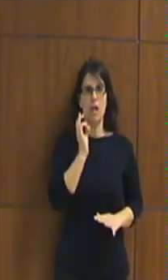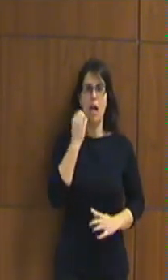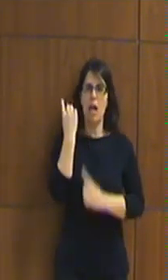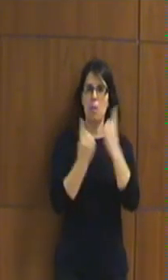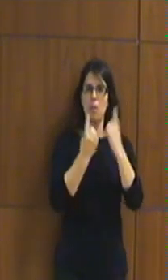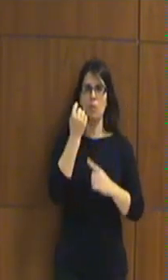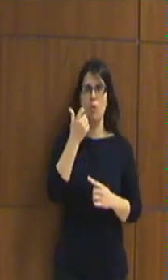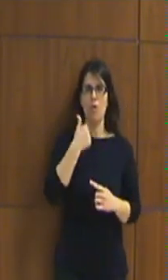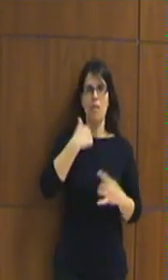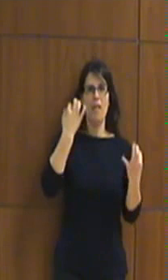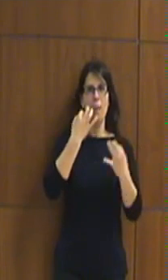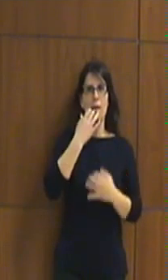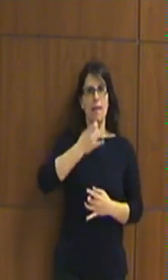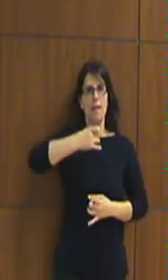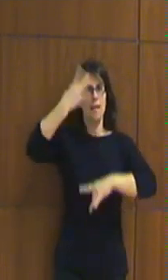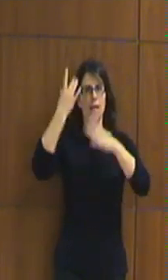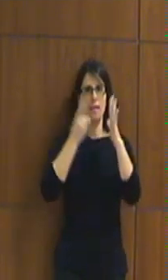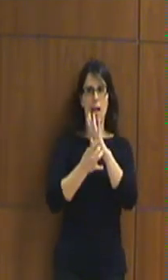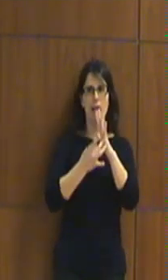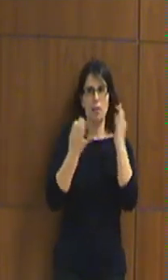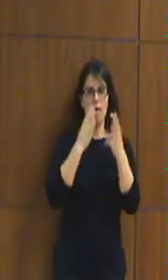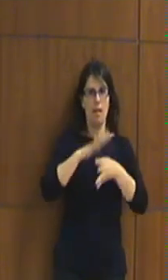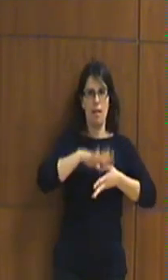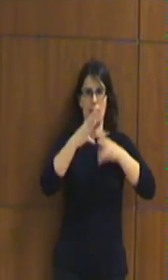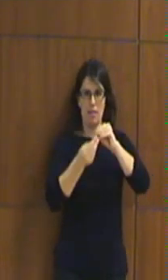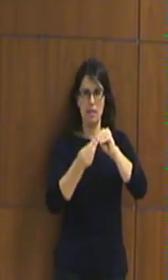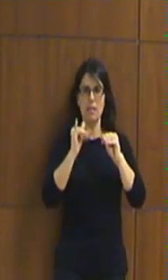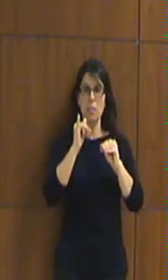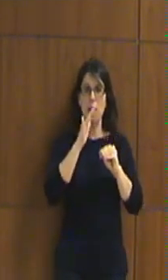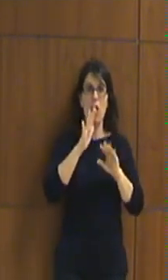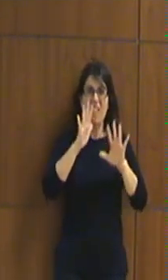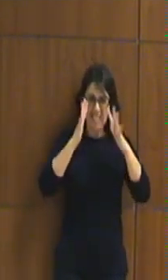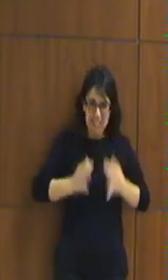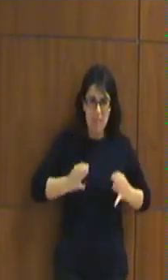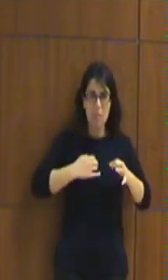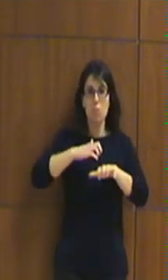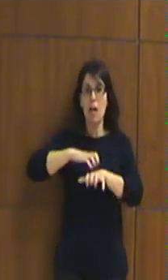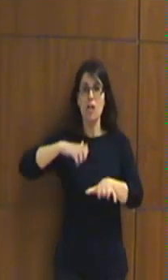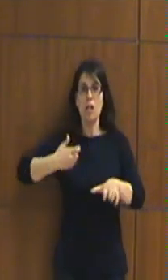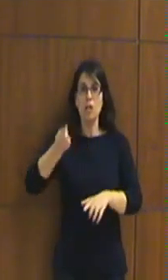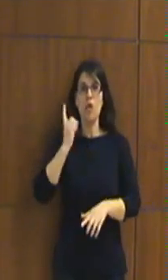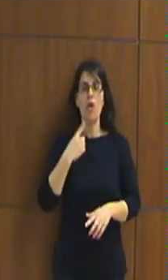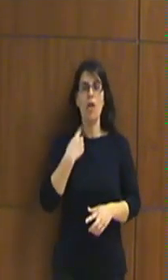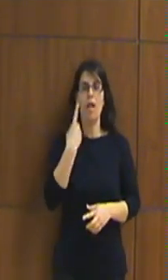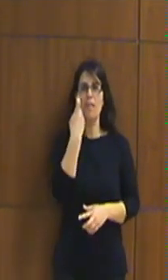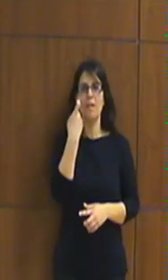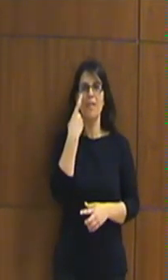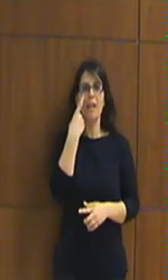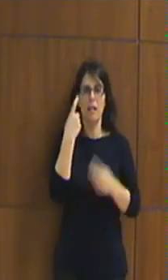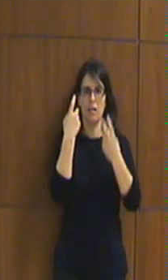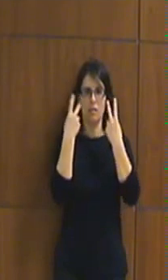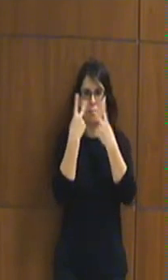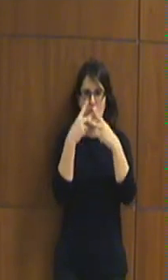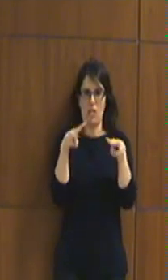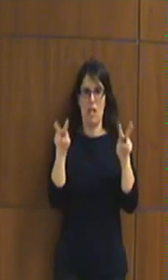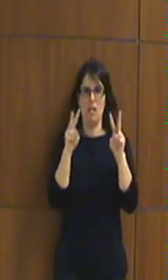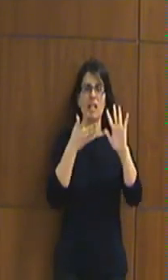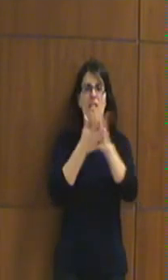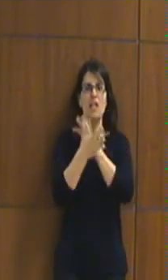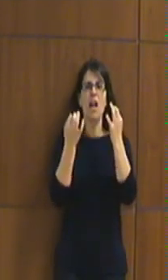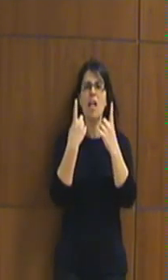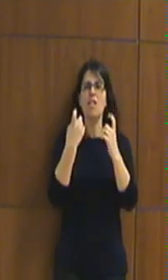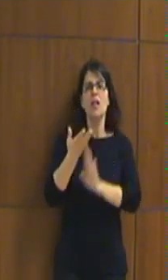talento para aplicar soluciones, pero otras muchas, la mayoría, simplemente es contemplarlo. Entonces es un tema de cambio cultural, no es un